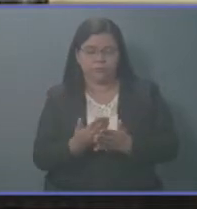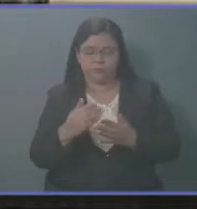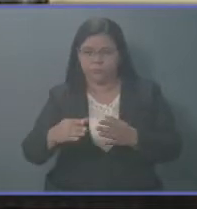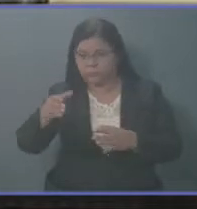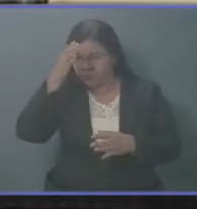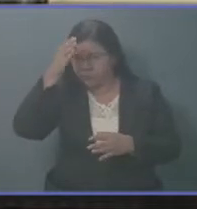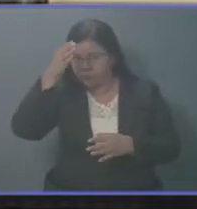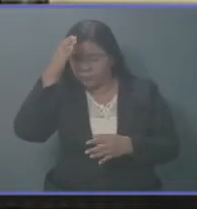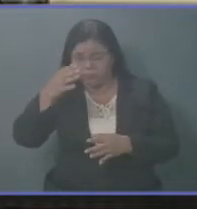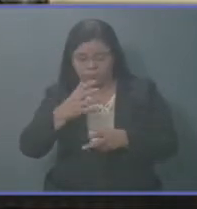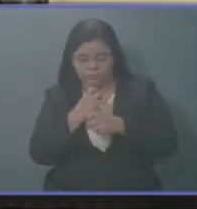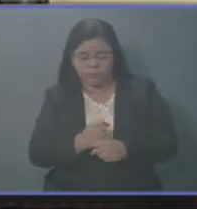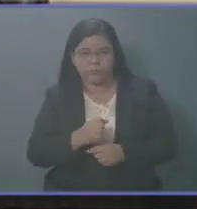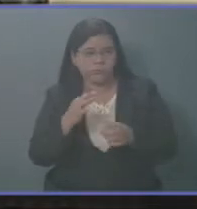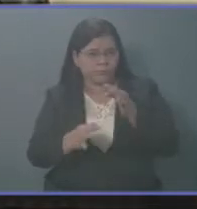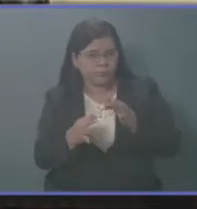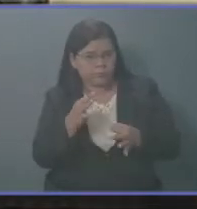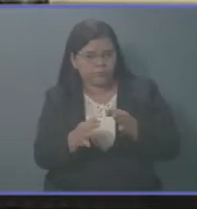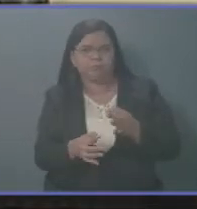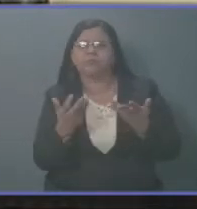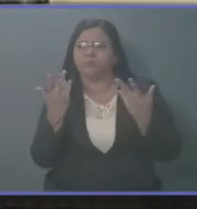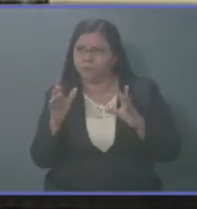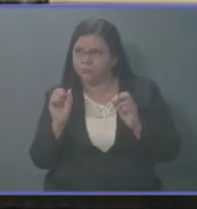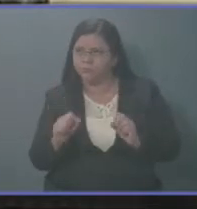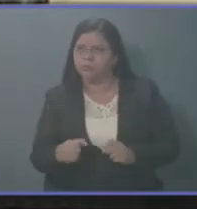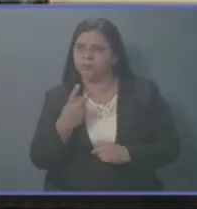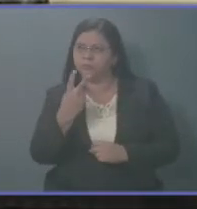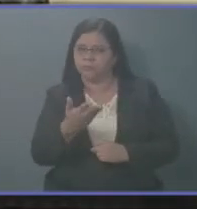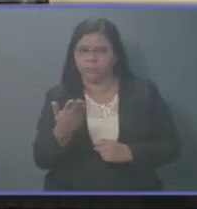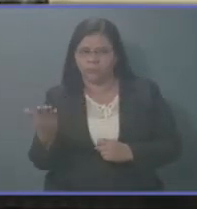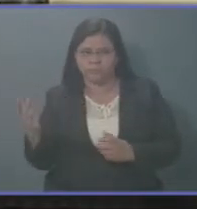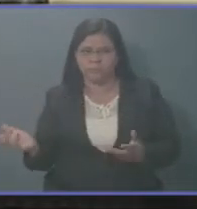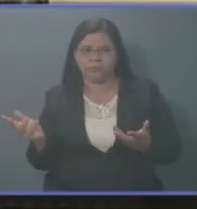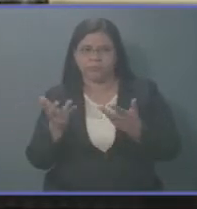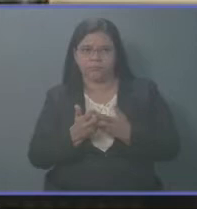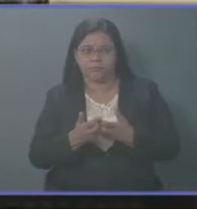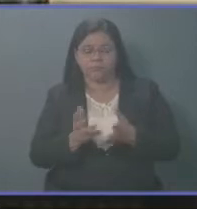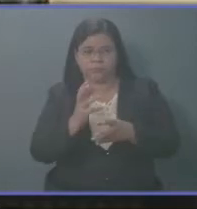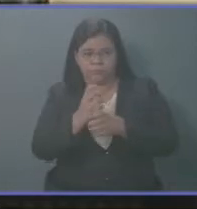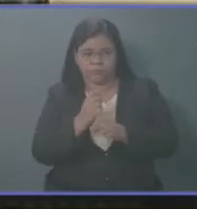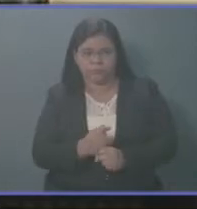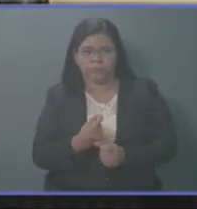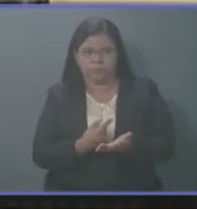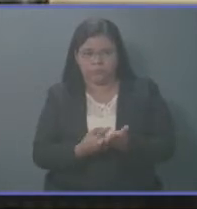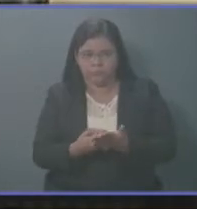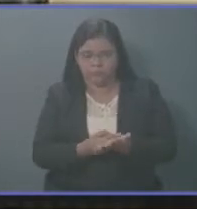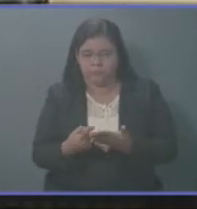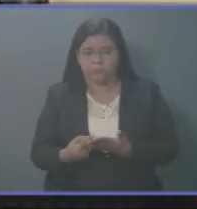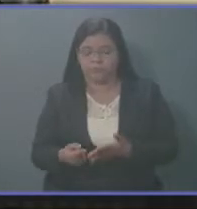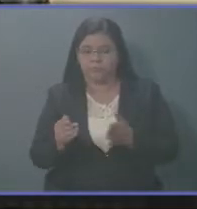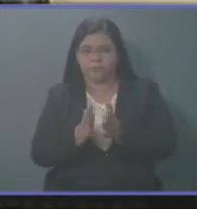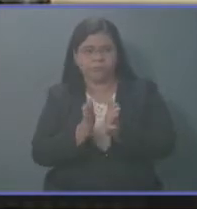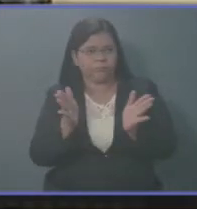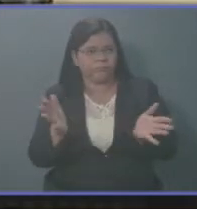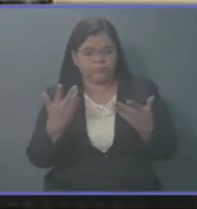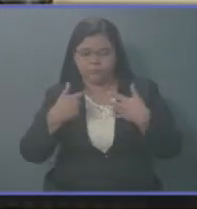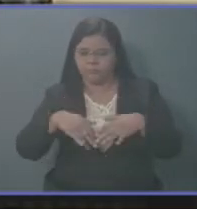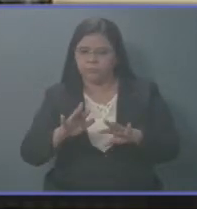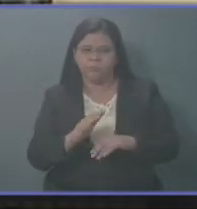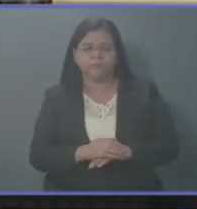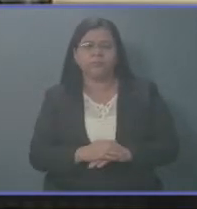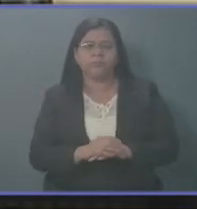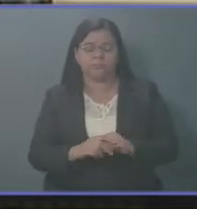seguridad jurídica pueden englobarse básicamente en dos aspectos: la corrección estructural en cuanto a garantía de disposición y formulación regular de las normas e